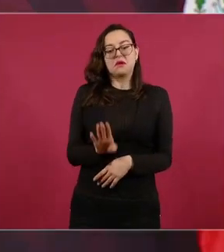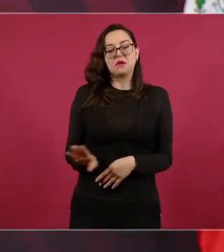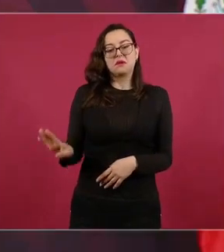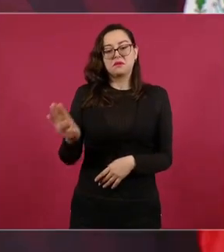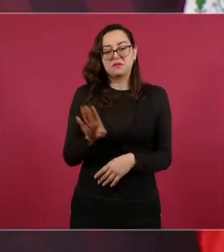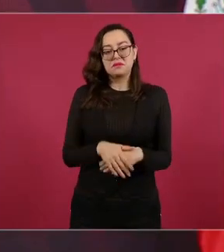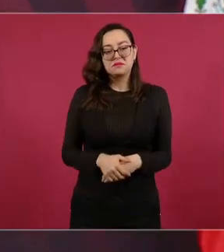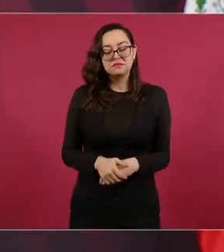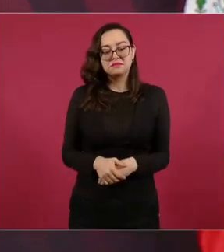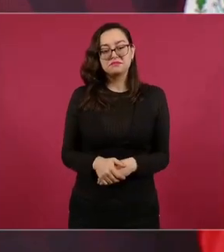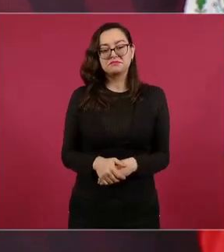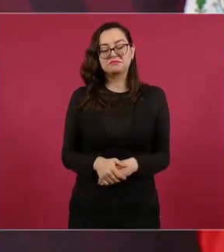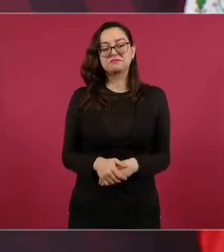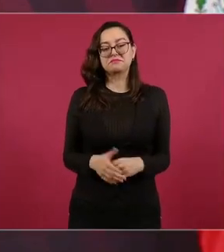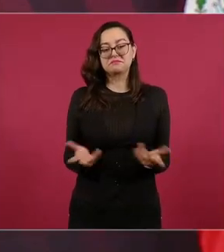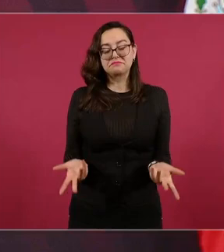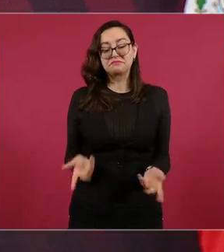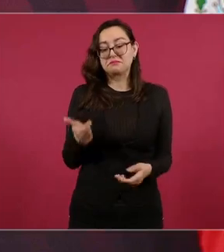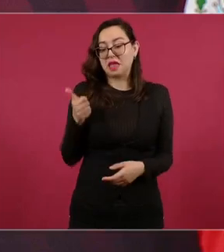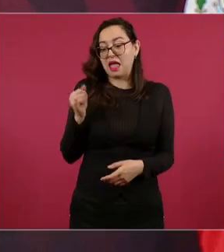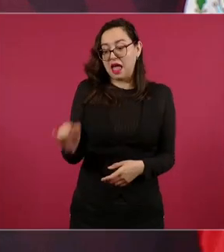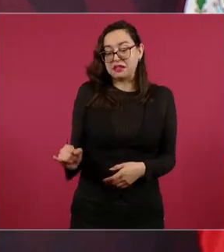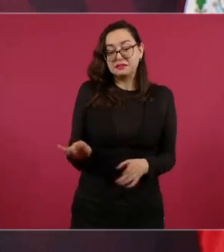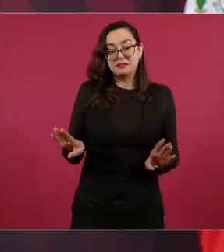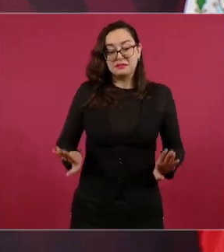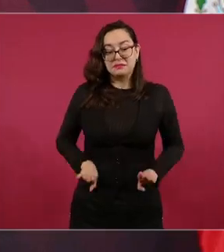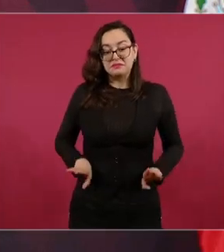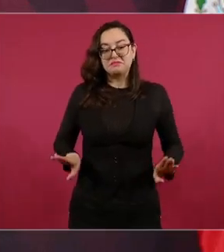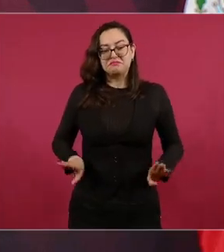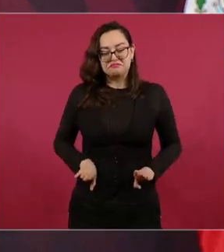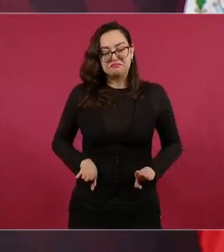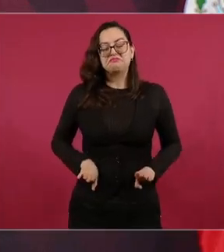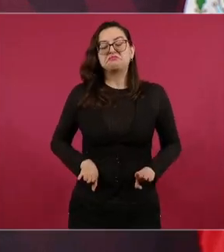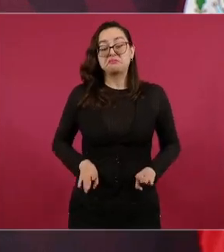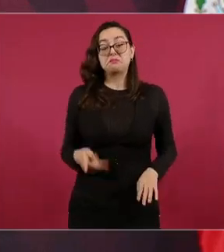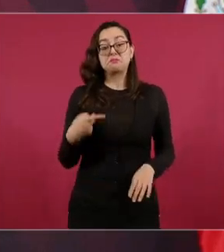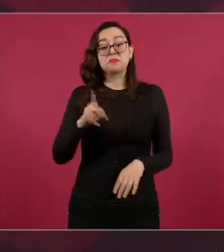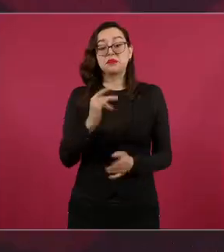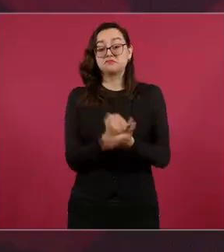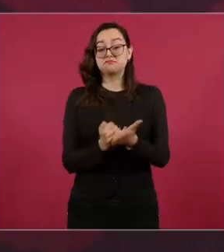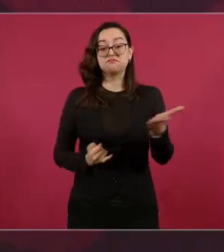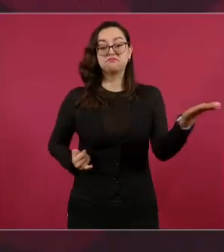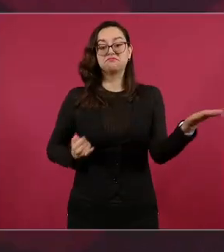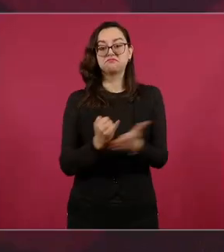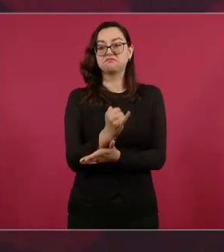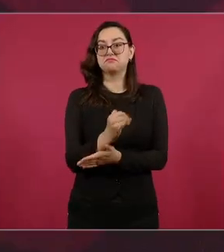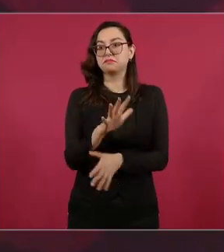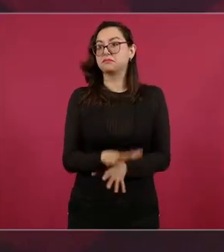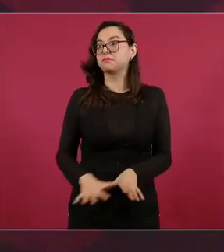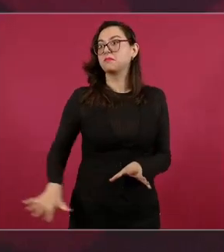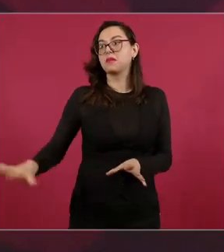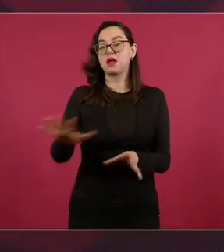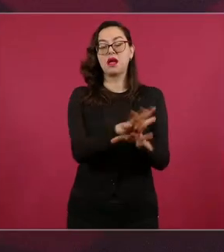lleno de determinación, aplomo y gran vocación democrática.